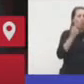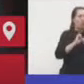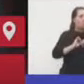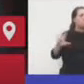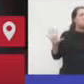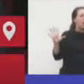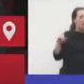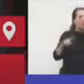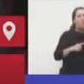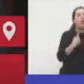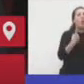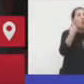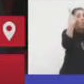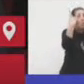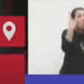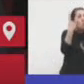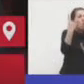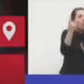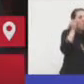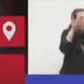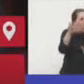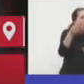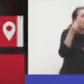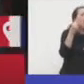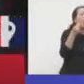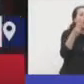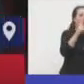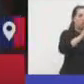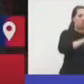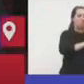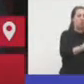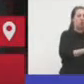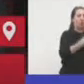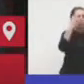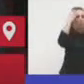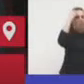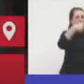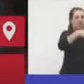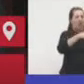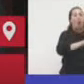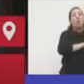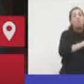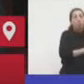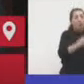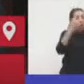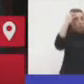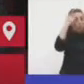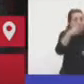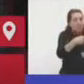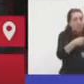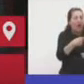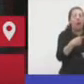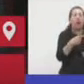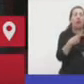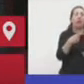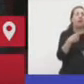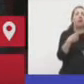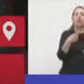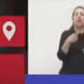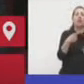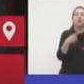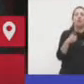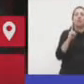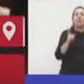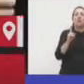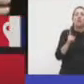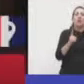con Macron, el presidente de Francia, con Pedro Sánchez, con otros líderes europeos, con una absoluta ignorancia e intentando instalar un tema que me parece que